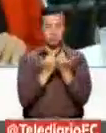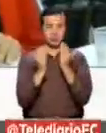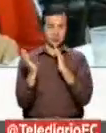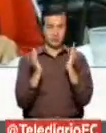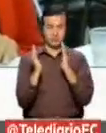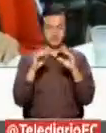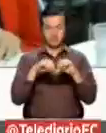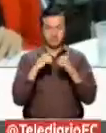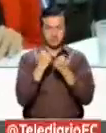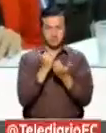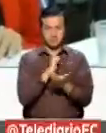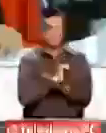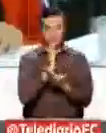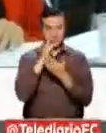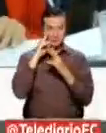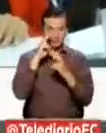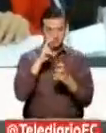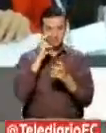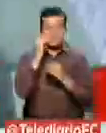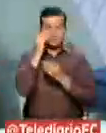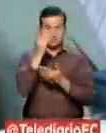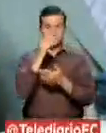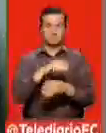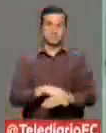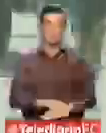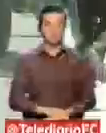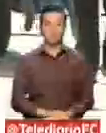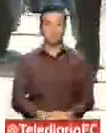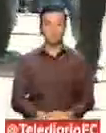de la Asamblea que investigó este caso.